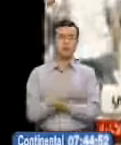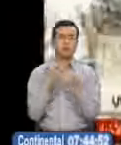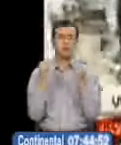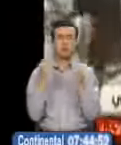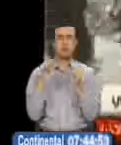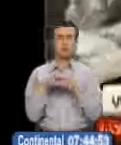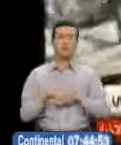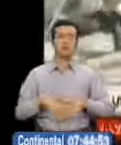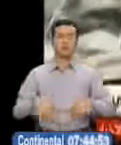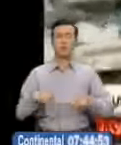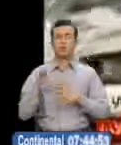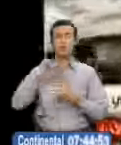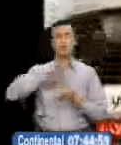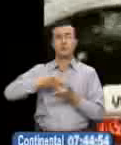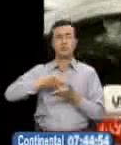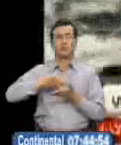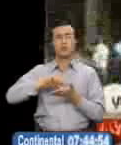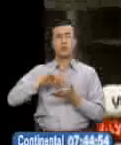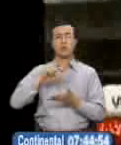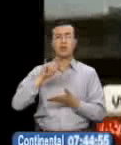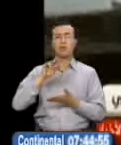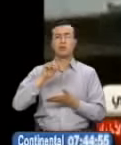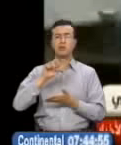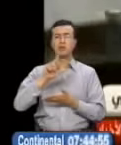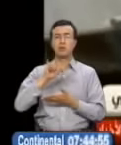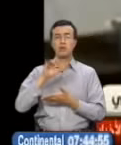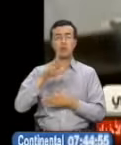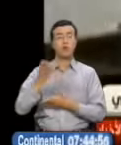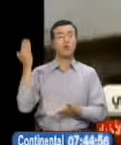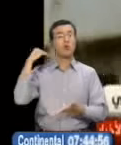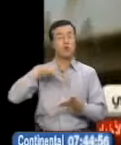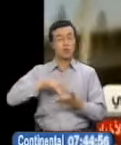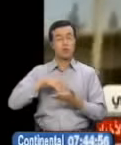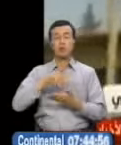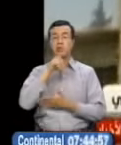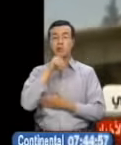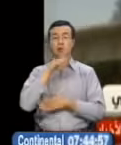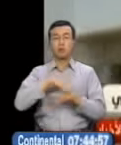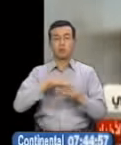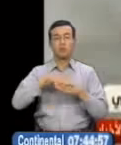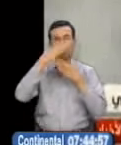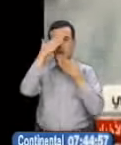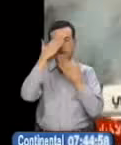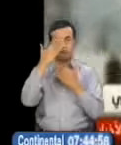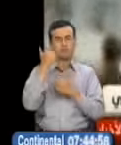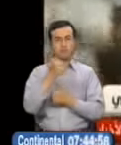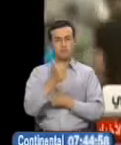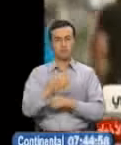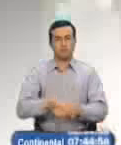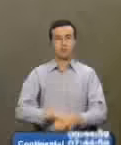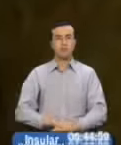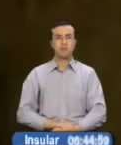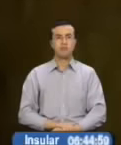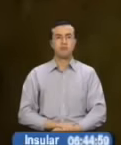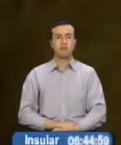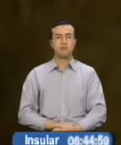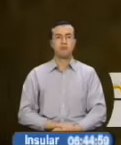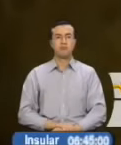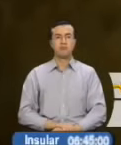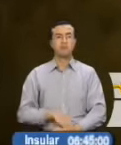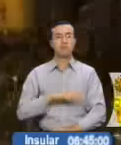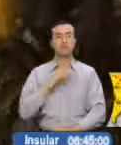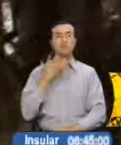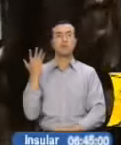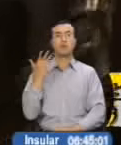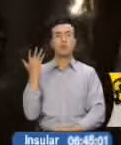borde occidental de la ciudad de Kamishli, un ataque más que se atribuyó al grupo Estado Islámico. En todo